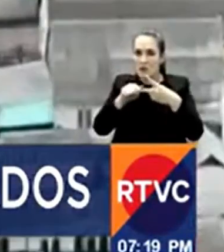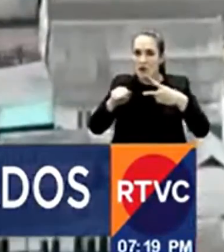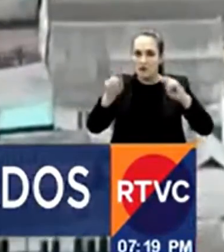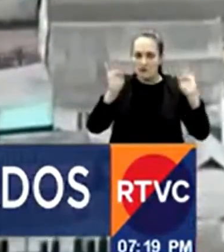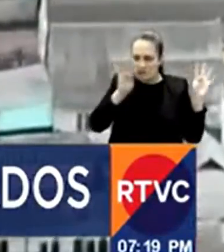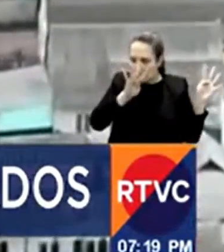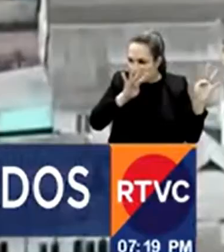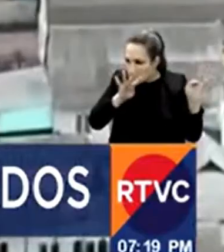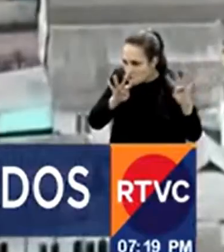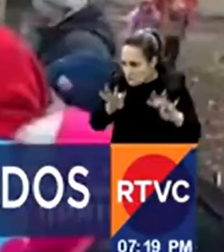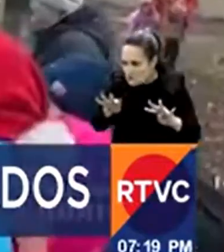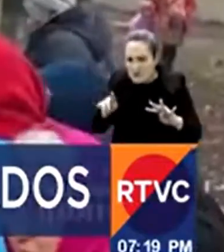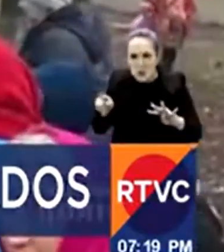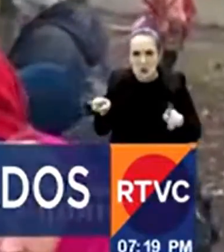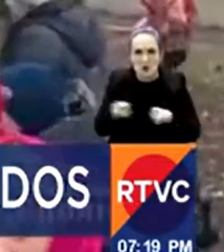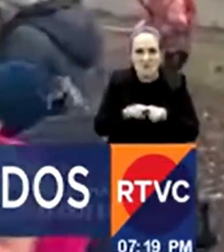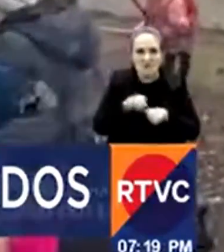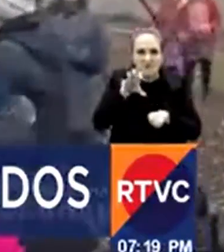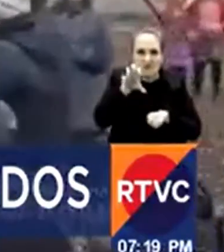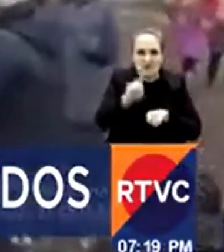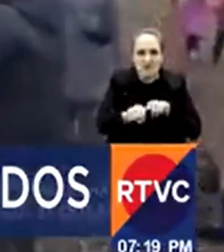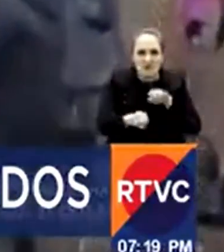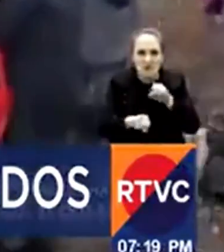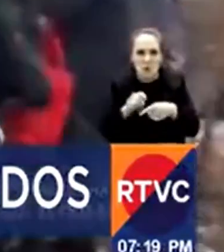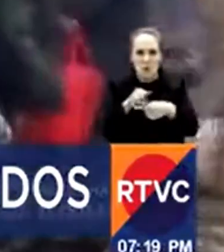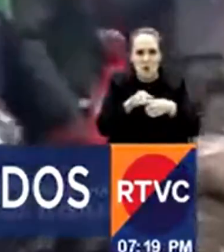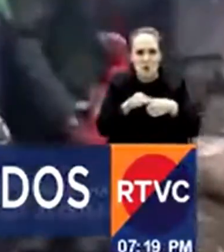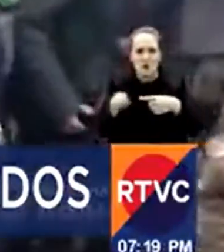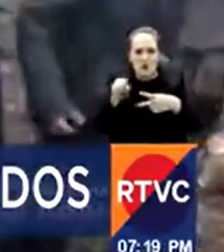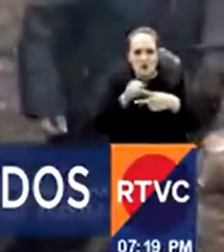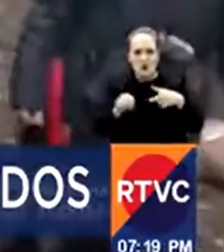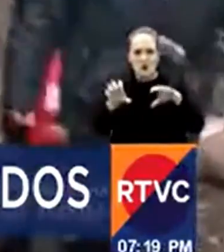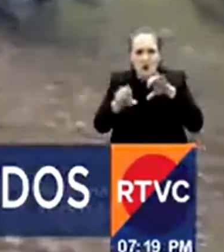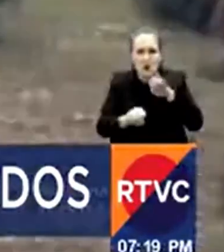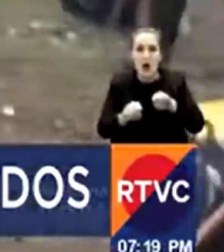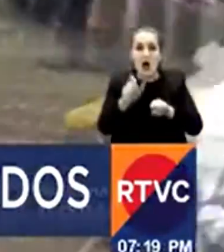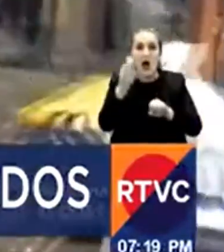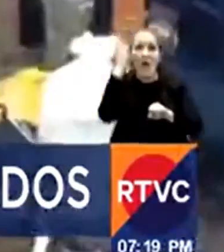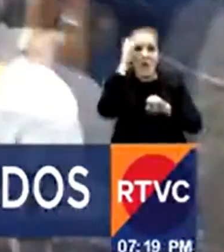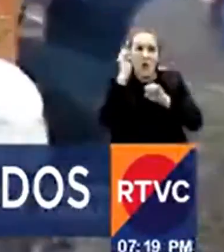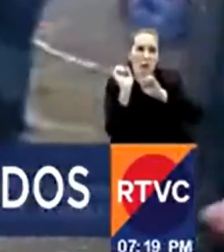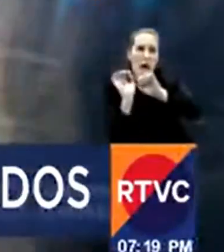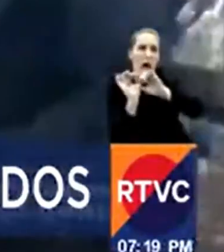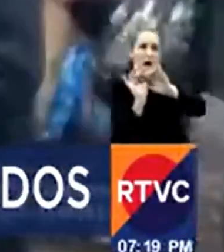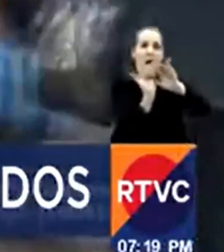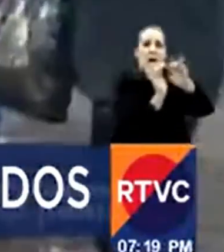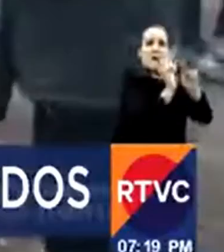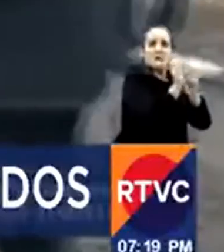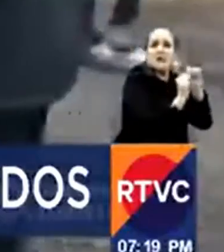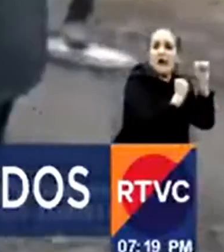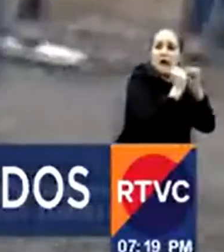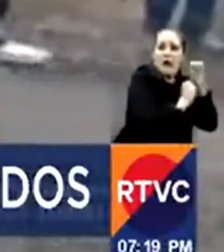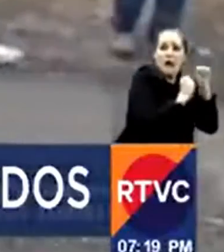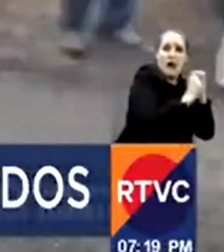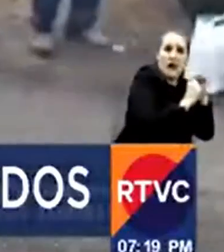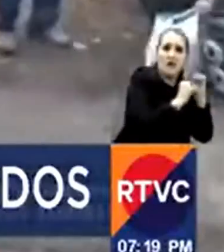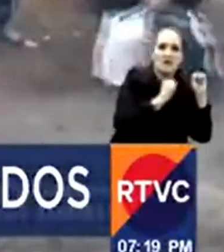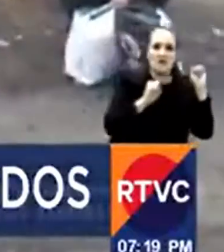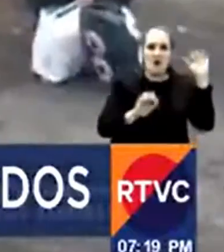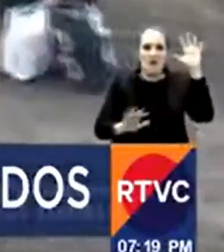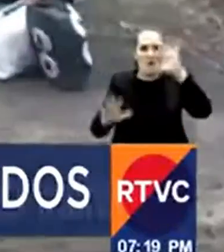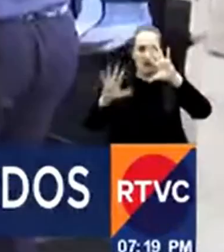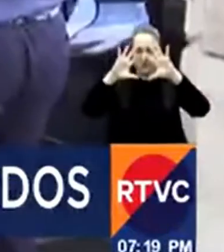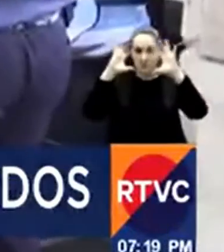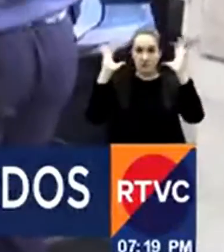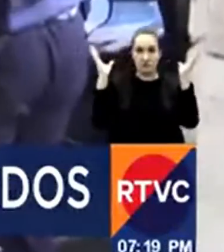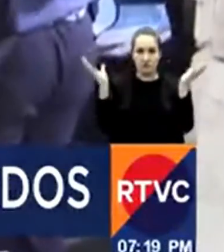tablero de operaciones de una invasión, la fuente de una migración sin precedentes en Europa y el desafío global que reacomoda el sistema